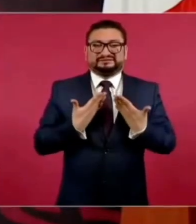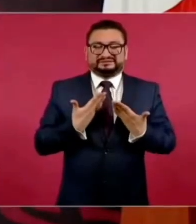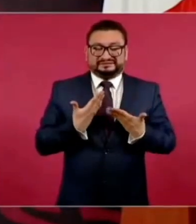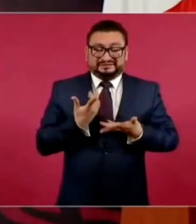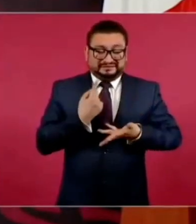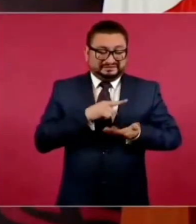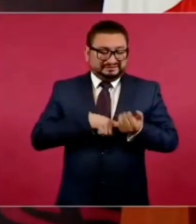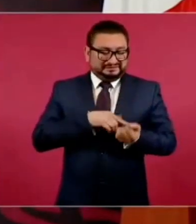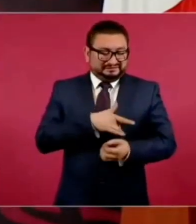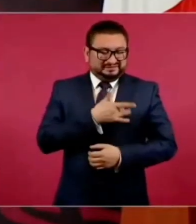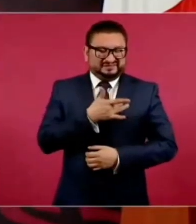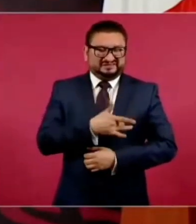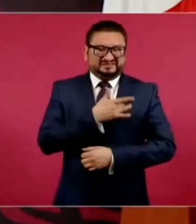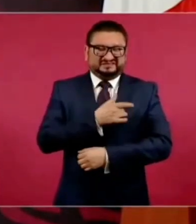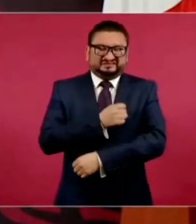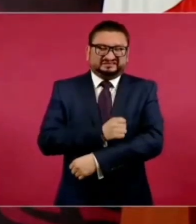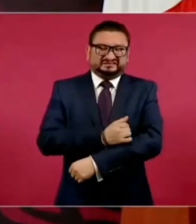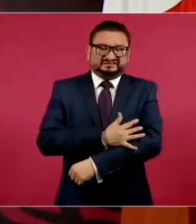hasta